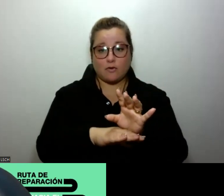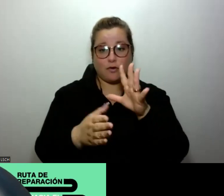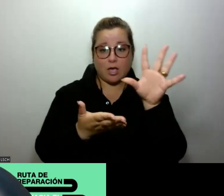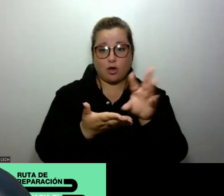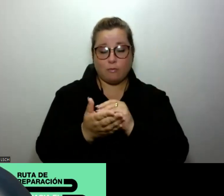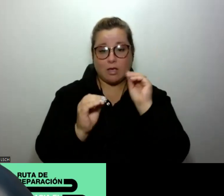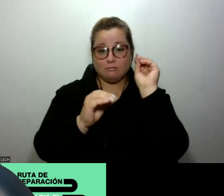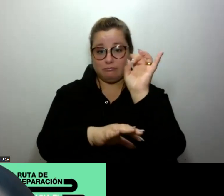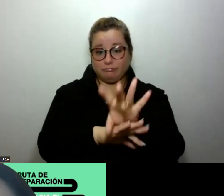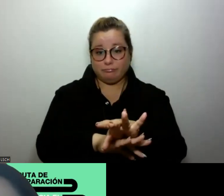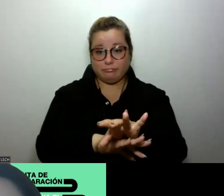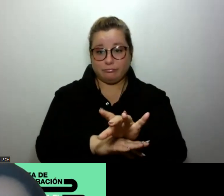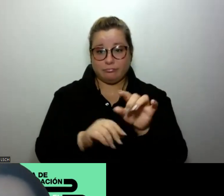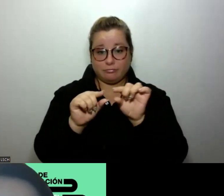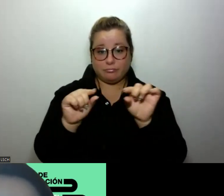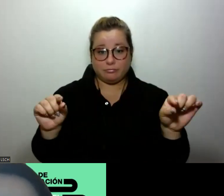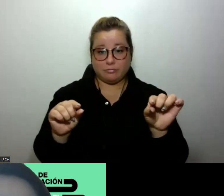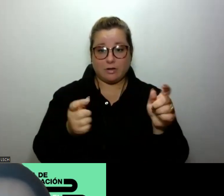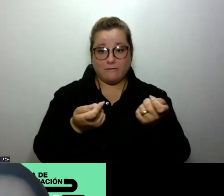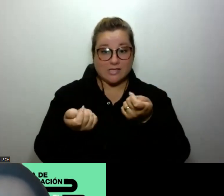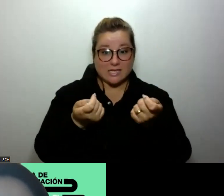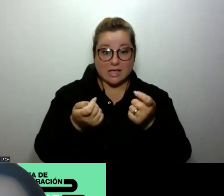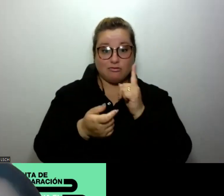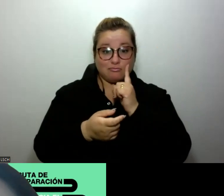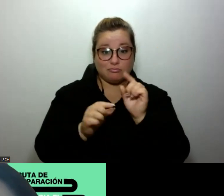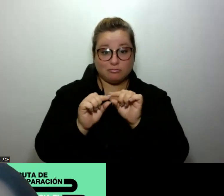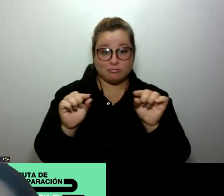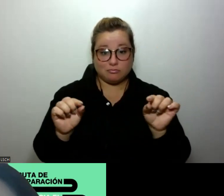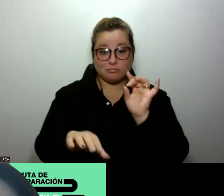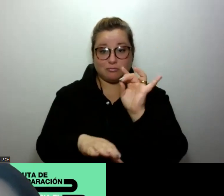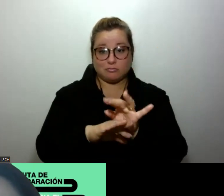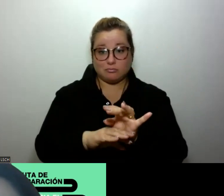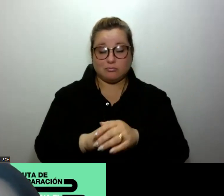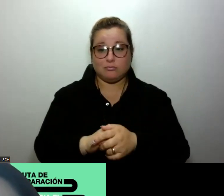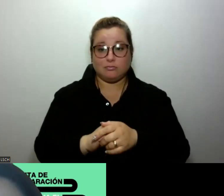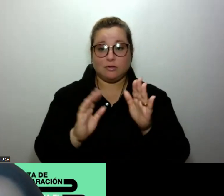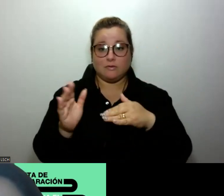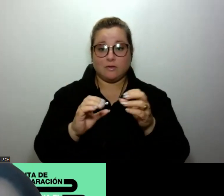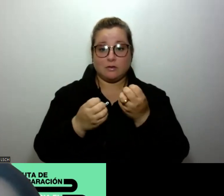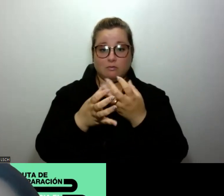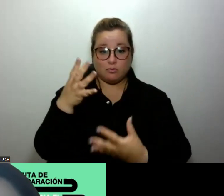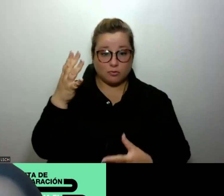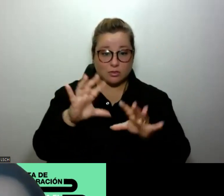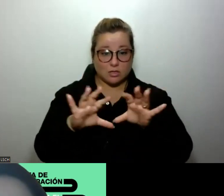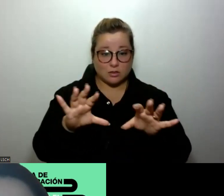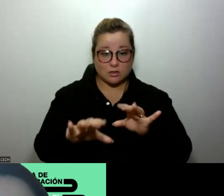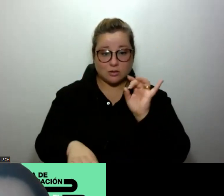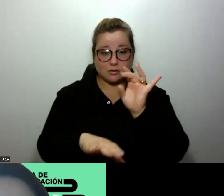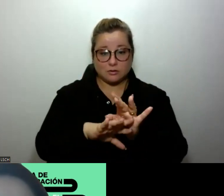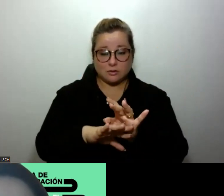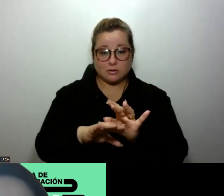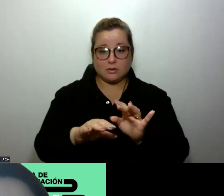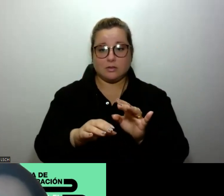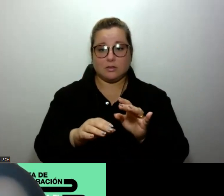nuevo le llaman el link del facilitador eh lo voy a copiar solo ese porque de repente van con muchos links Así que no por cualquier cosa